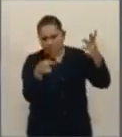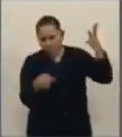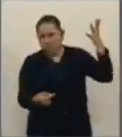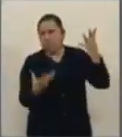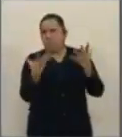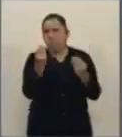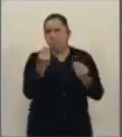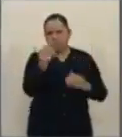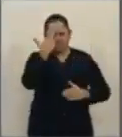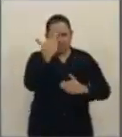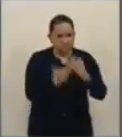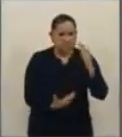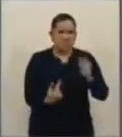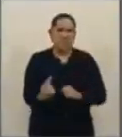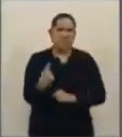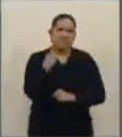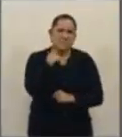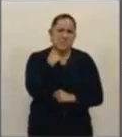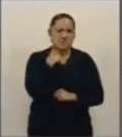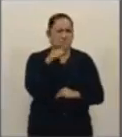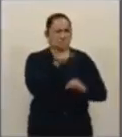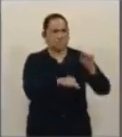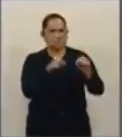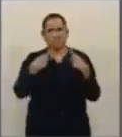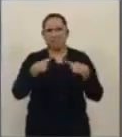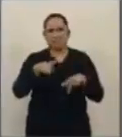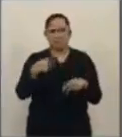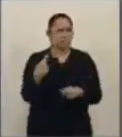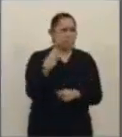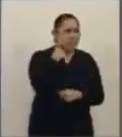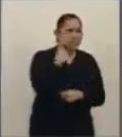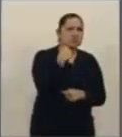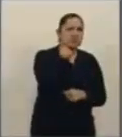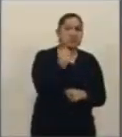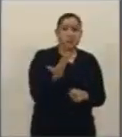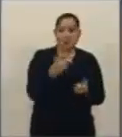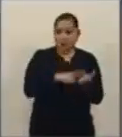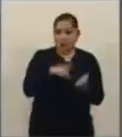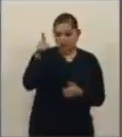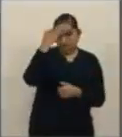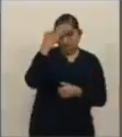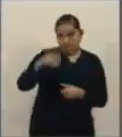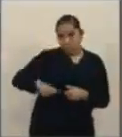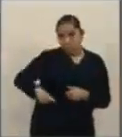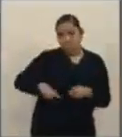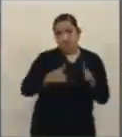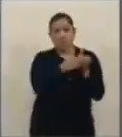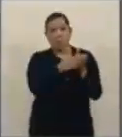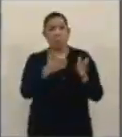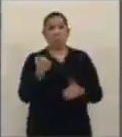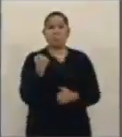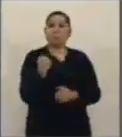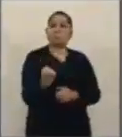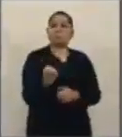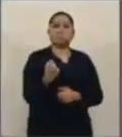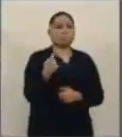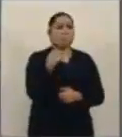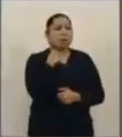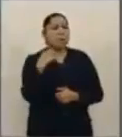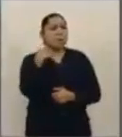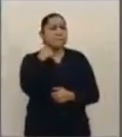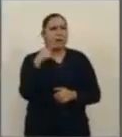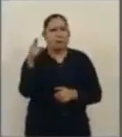mantienen impunes en la era de los gobiernos autoritarios de ayer y hoy. Crímenes